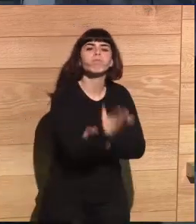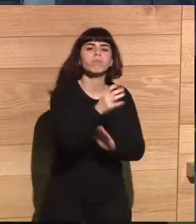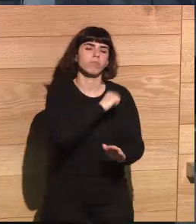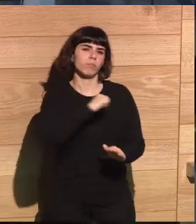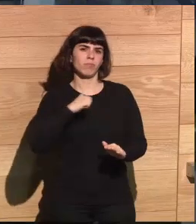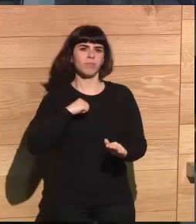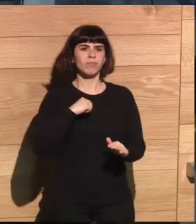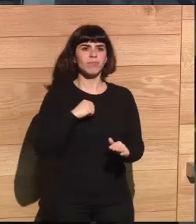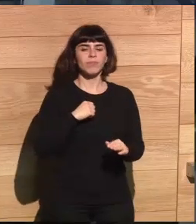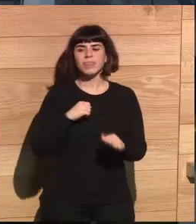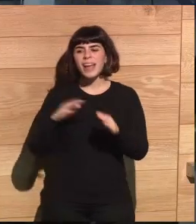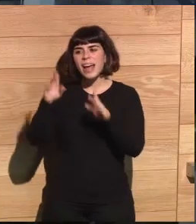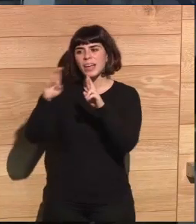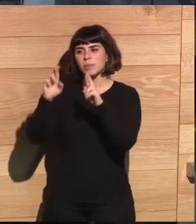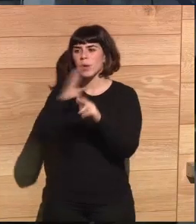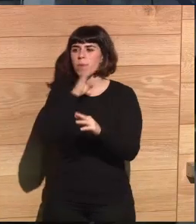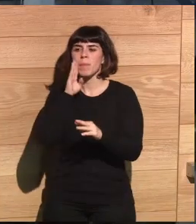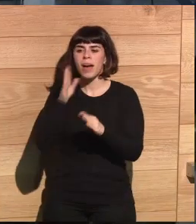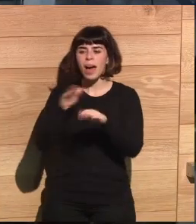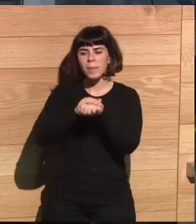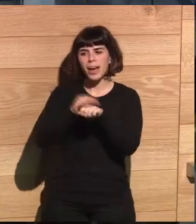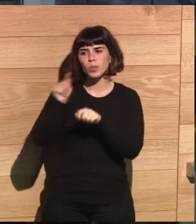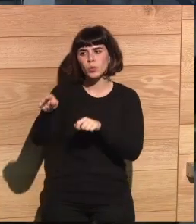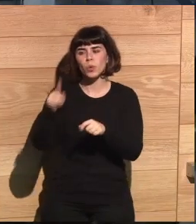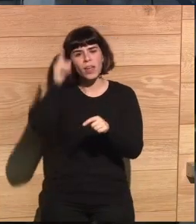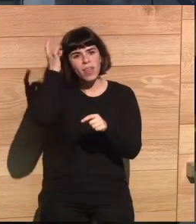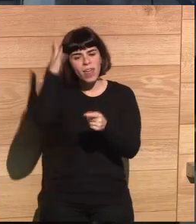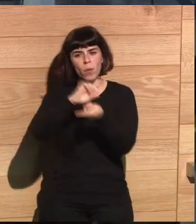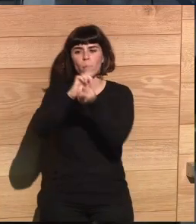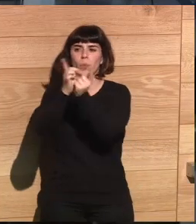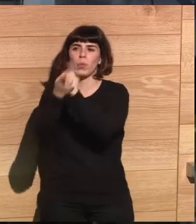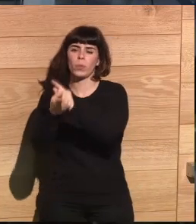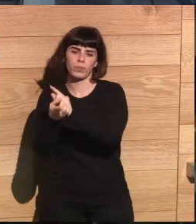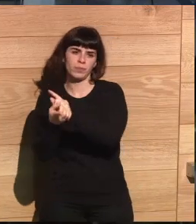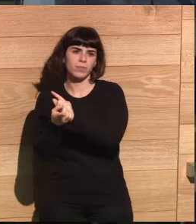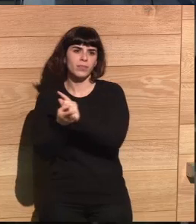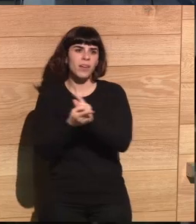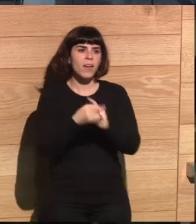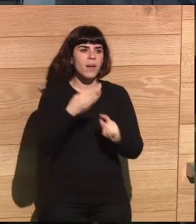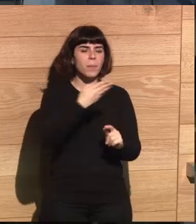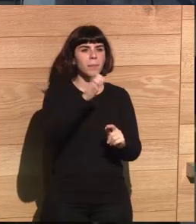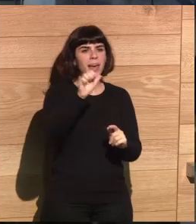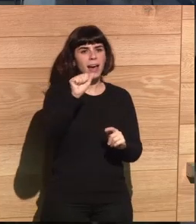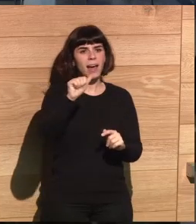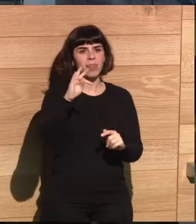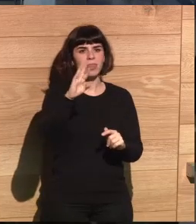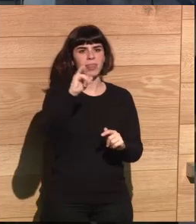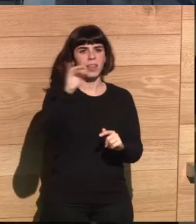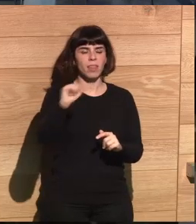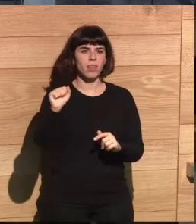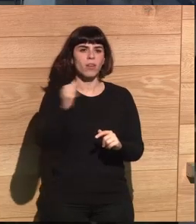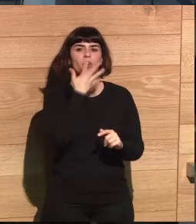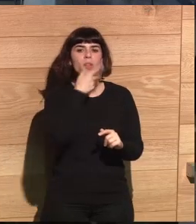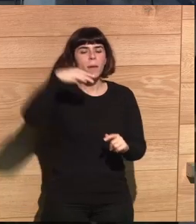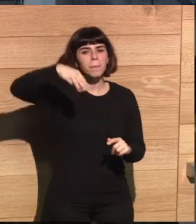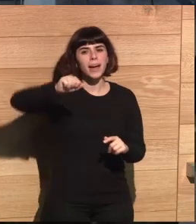esa mamá de tu amiga. Ahí está. Bueno, Beatriz, las nuevas generaciones, los más pequeños, ¿conocen a Mariana